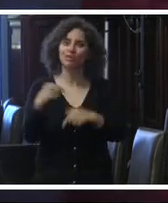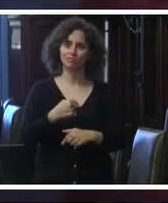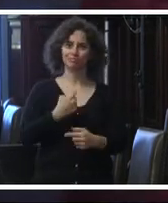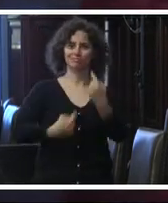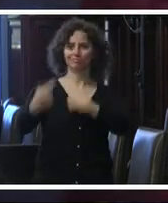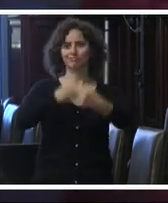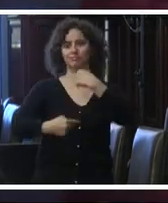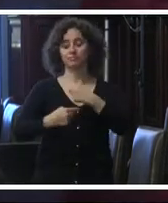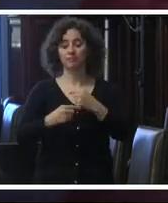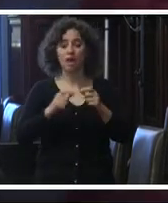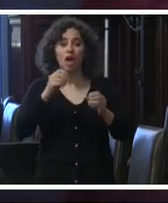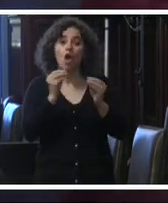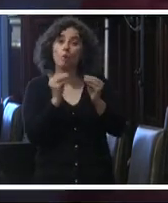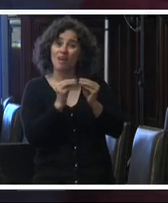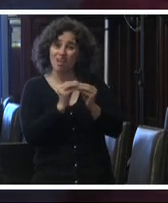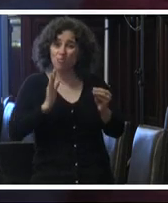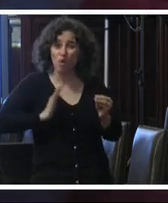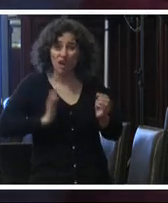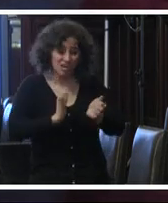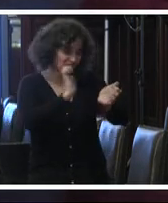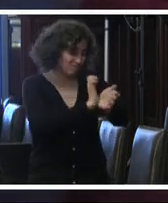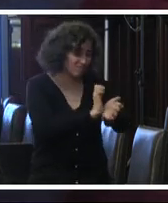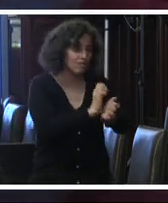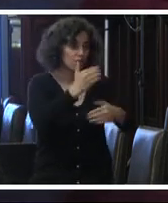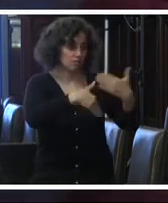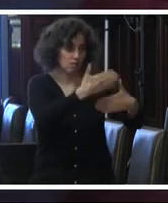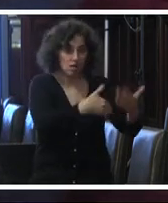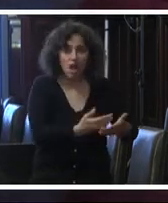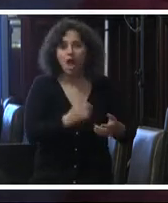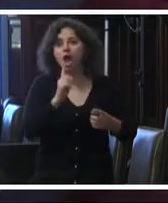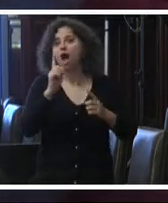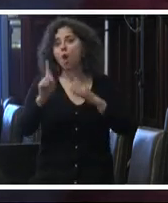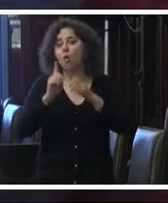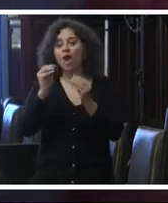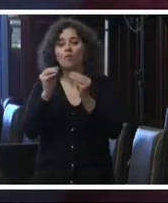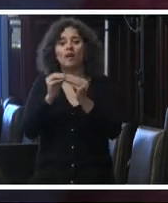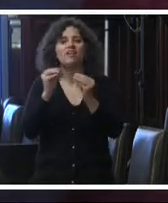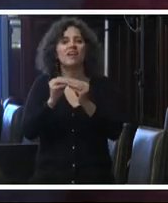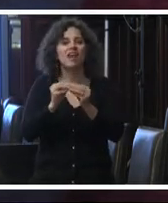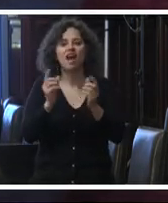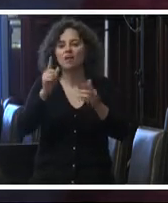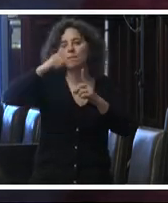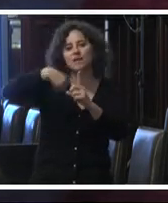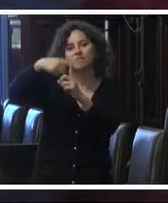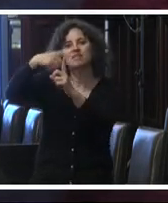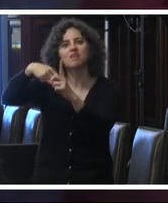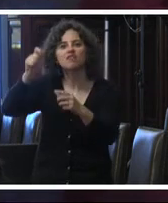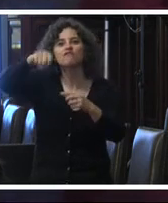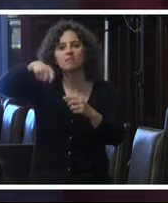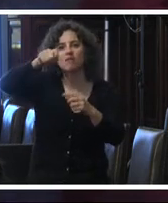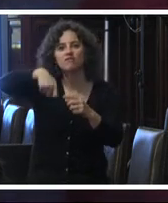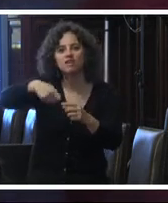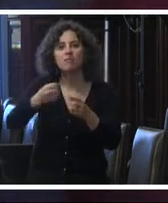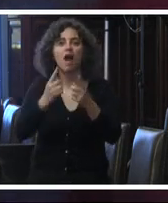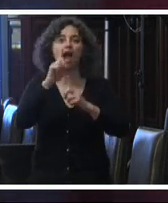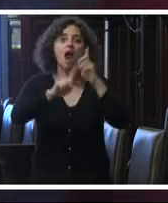procesadas, hay compañeras que están firmando mensualmente en audiencias y todo, y hay